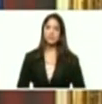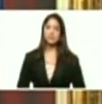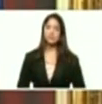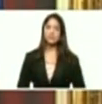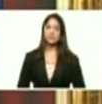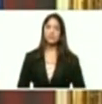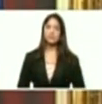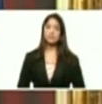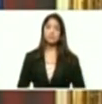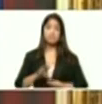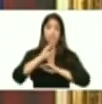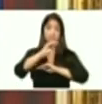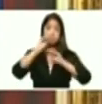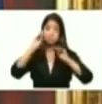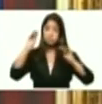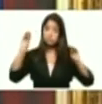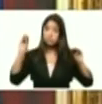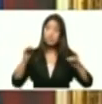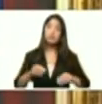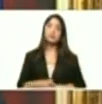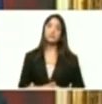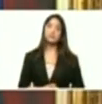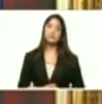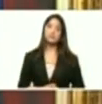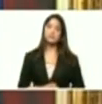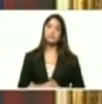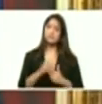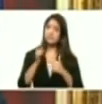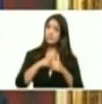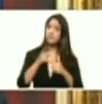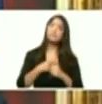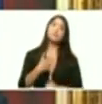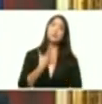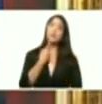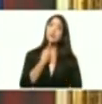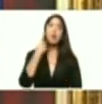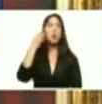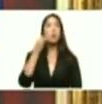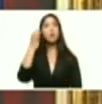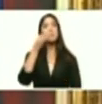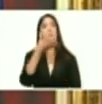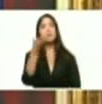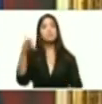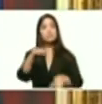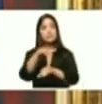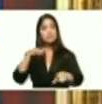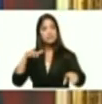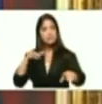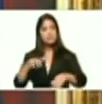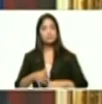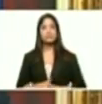Amplia convocatoria. En lo fundamental les puedo decir que la opinión mayoritaria,